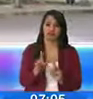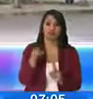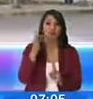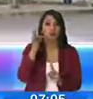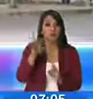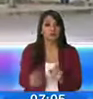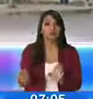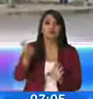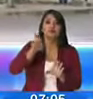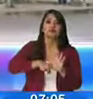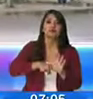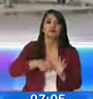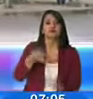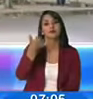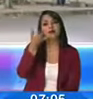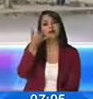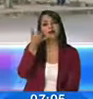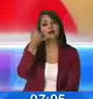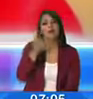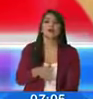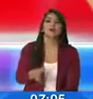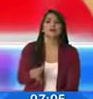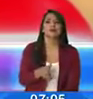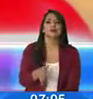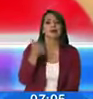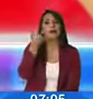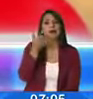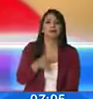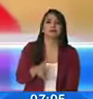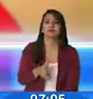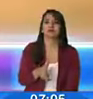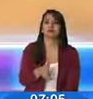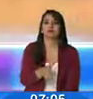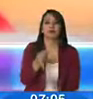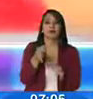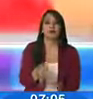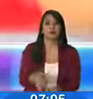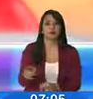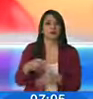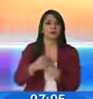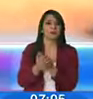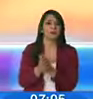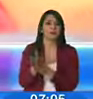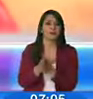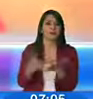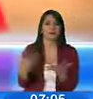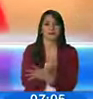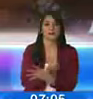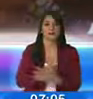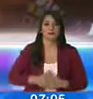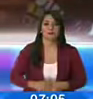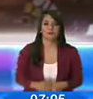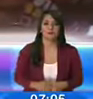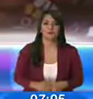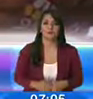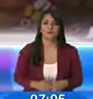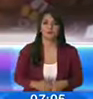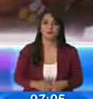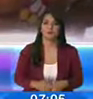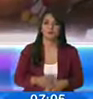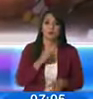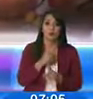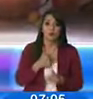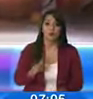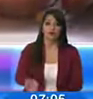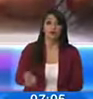subió mientras hablaba por teléfono celular. Ese instante fue aprovechado por el acusado. A lo que me acabé de